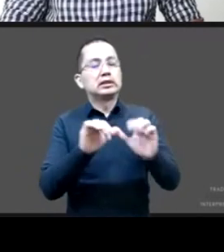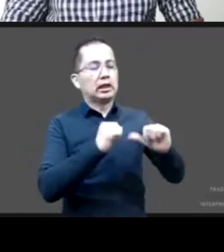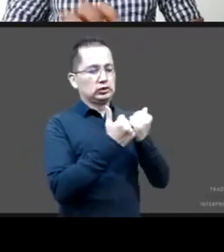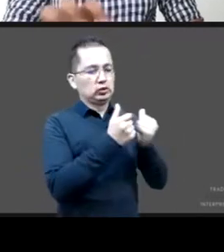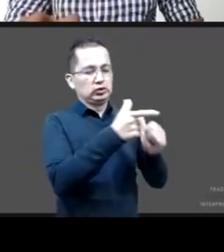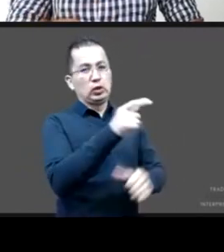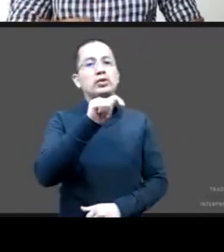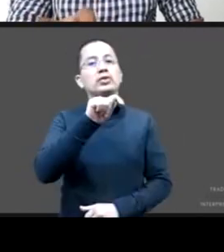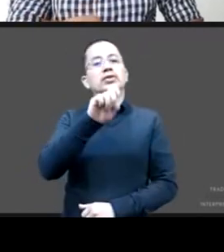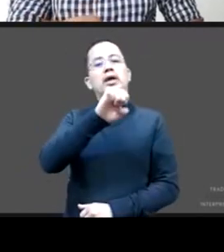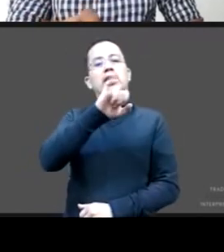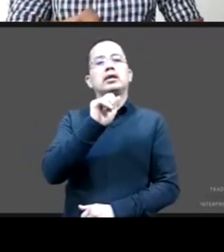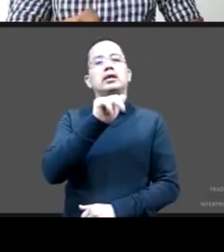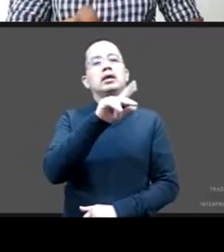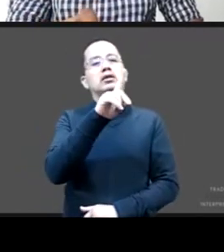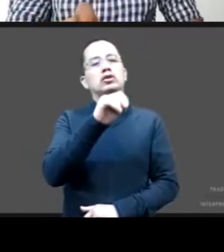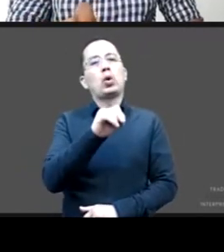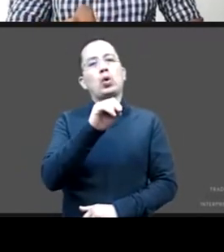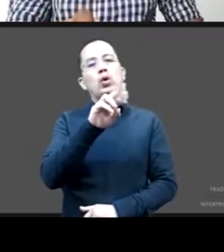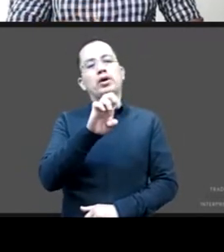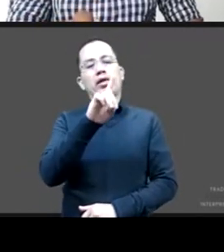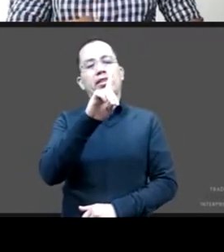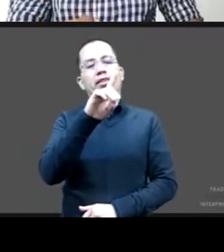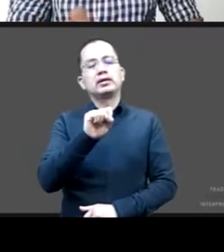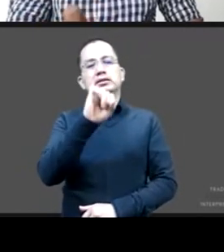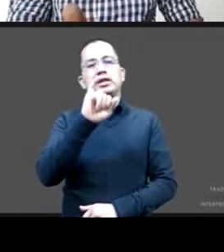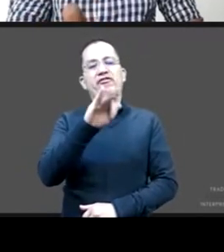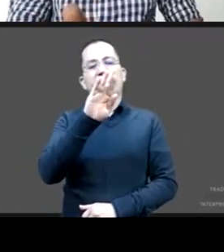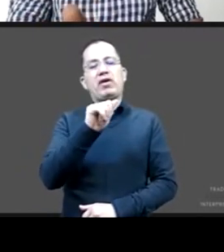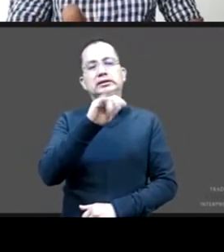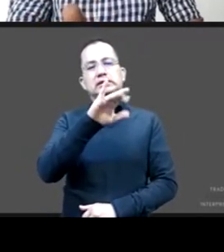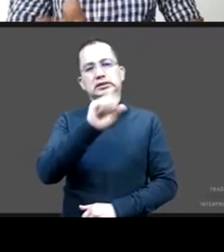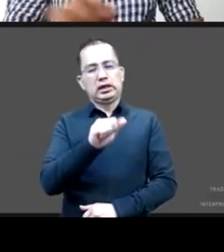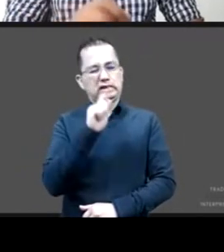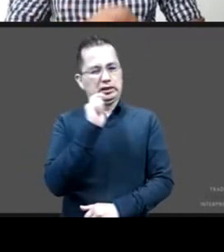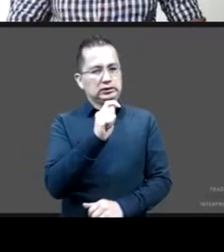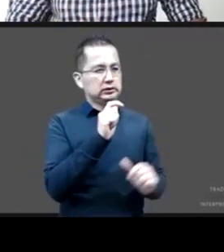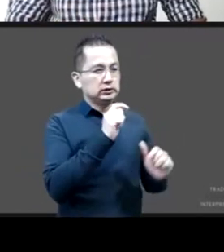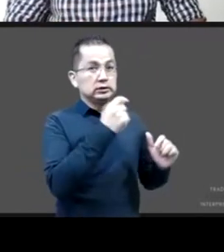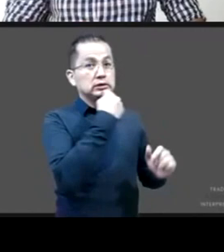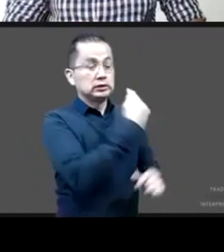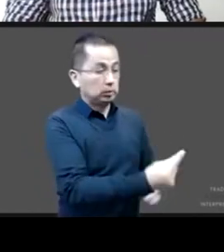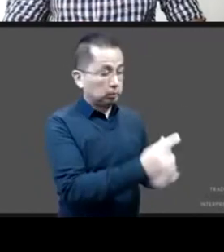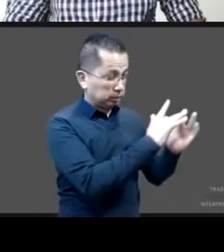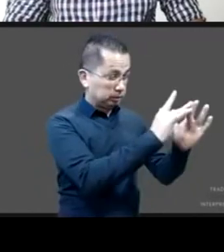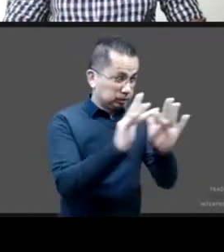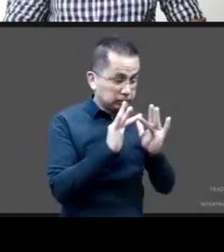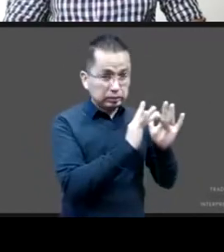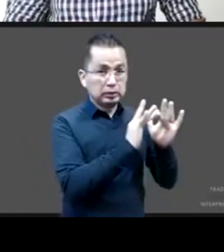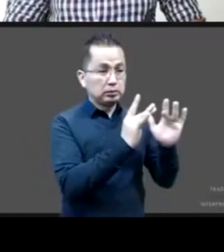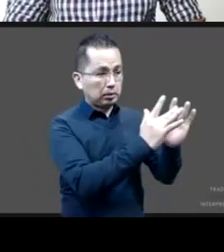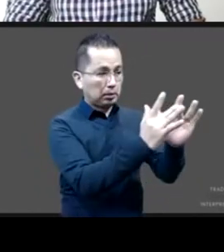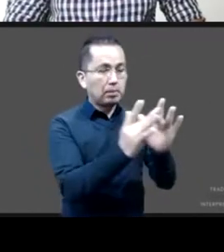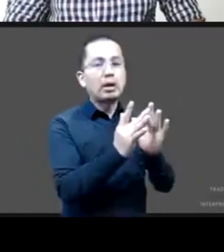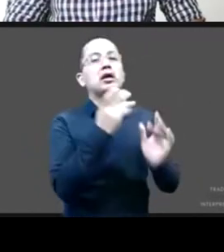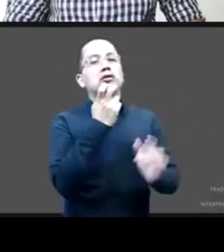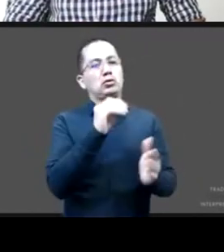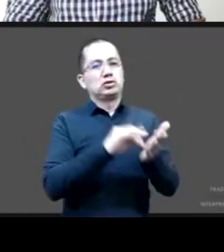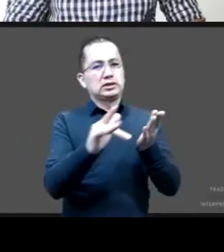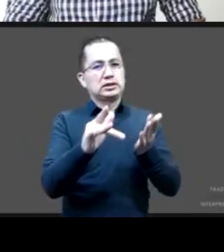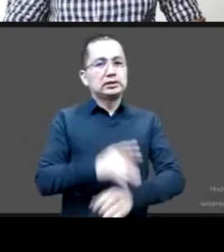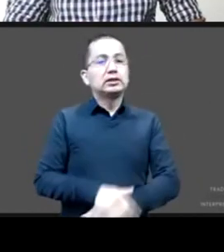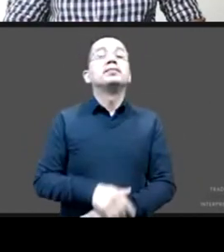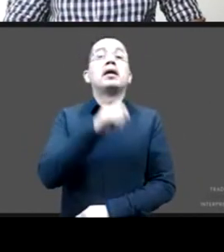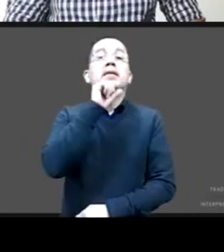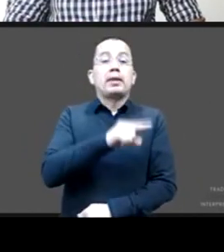para llevar a cabo este espacio de diálogo y también agradecemos a quien nos está ayudando en la interpretación de lengua de señas